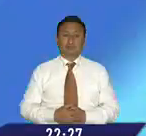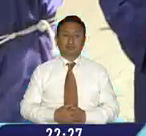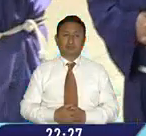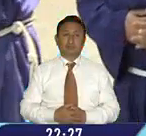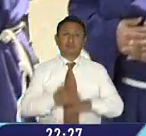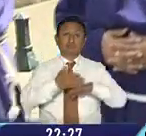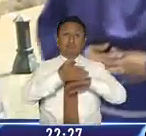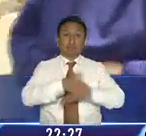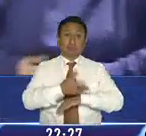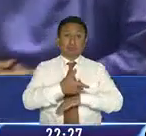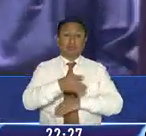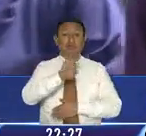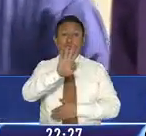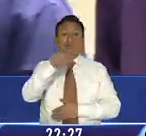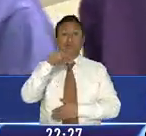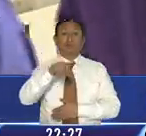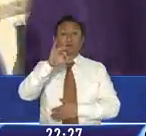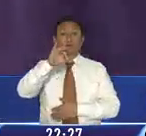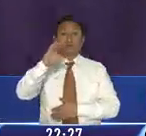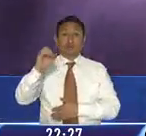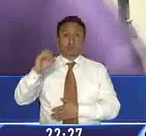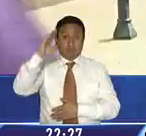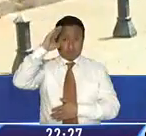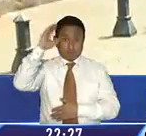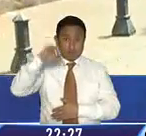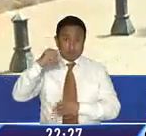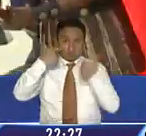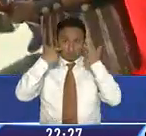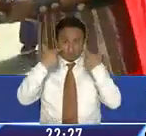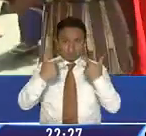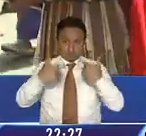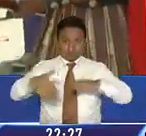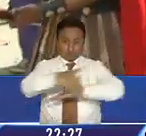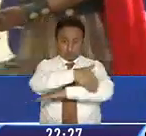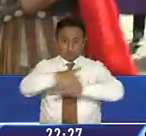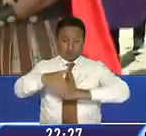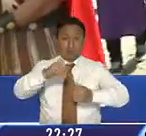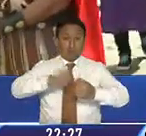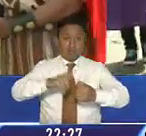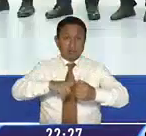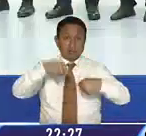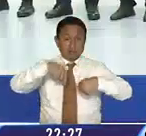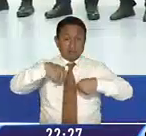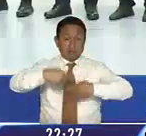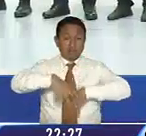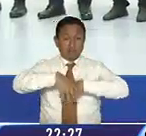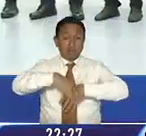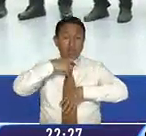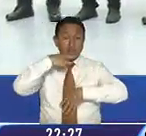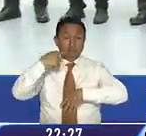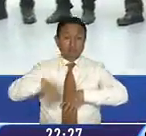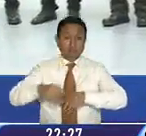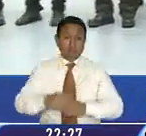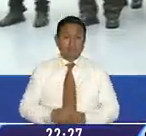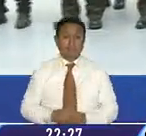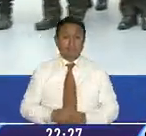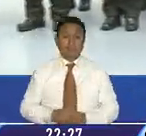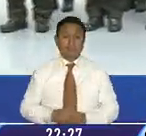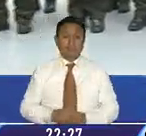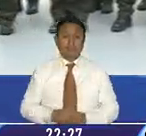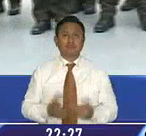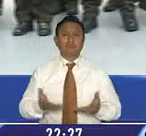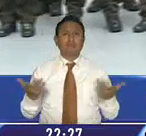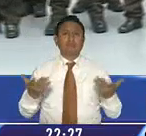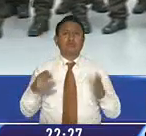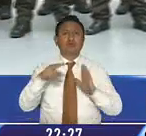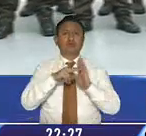Más adelante, 4.800 policías estarán resguardando las calles de la capital durante el feriado de Semana Santa. Conozca